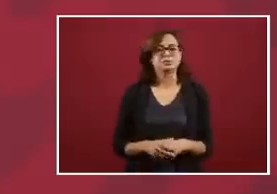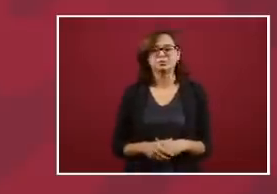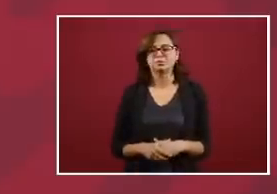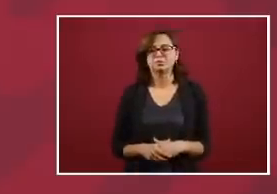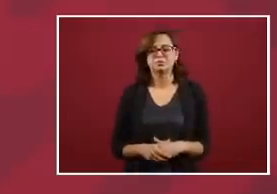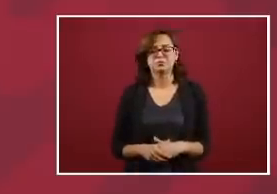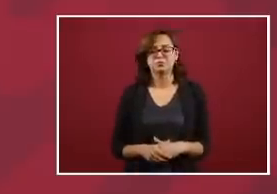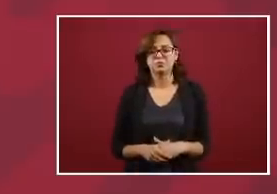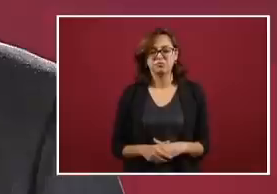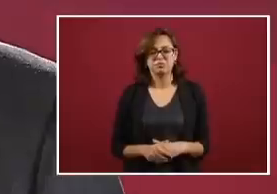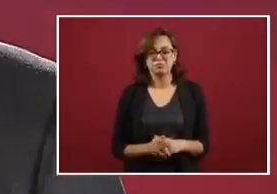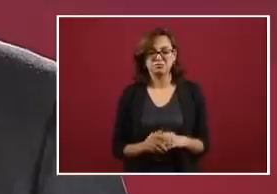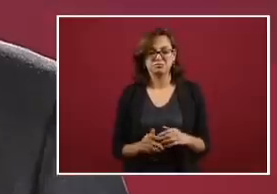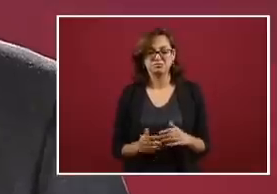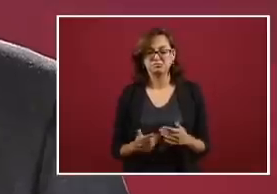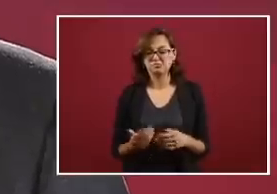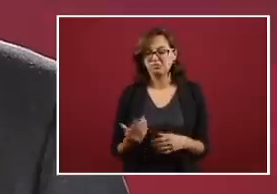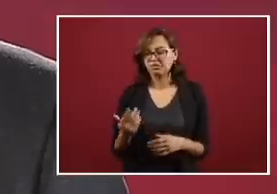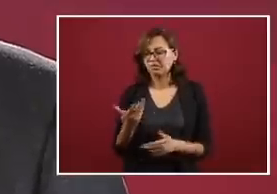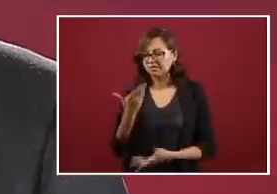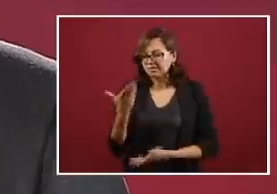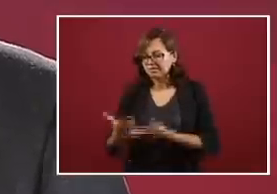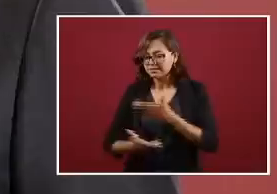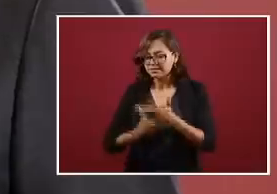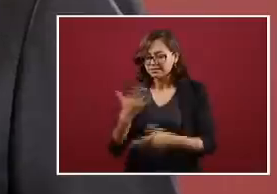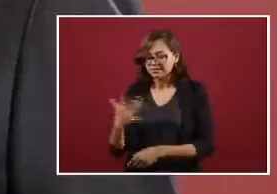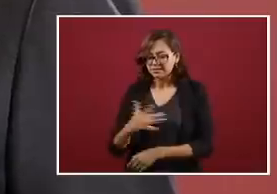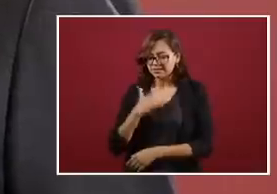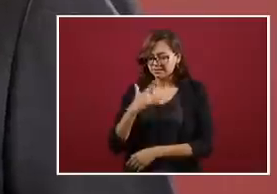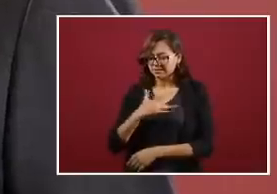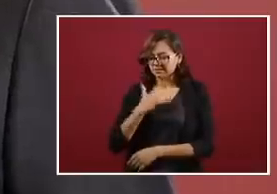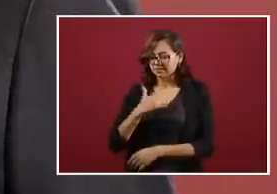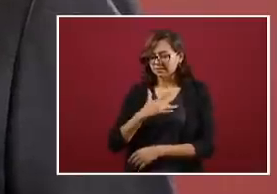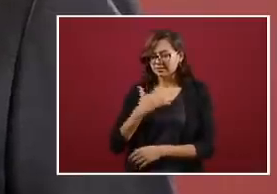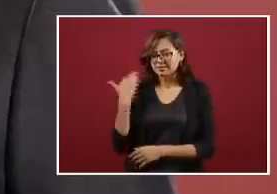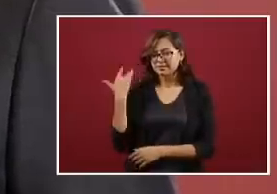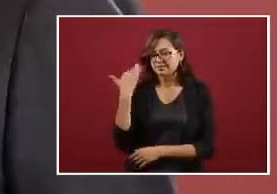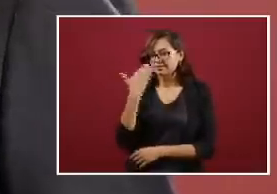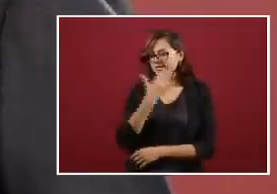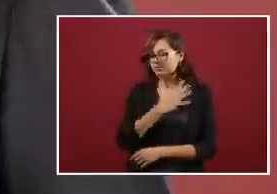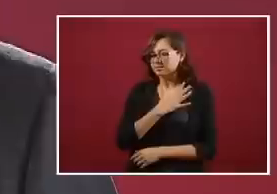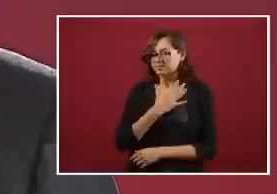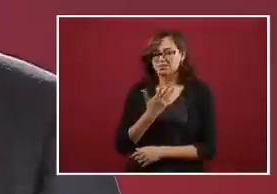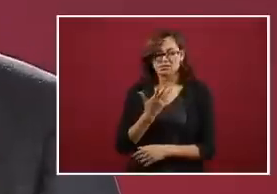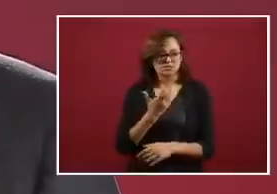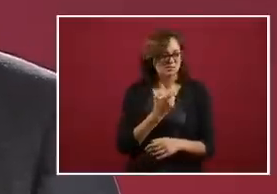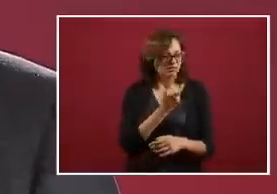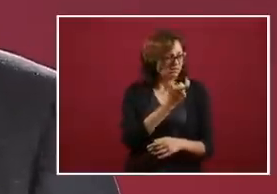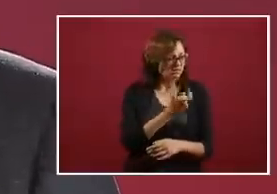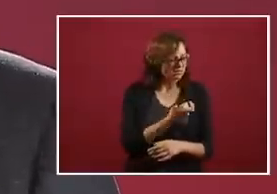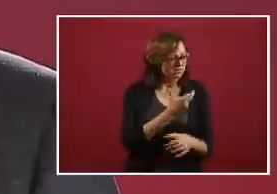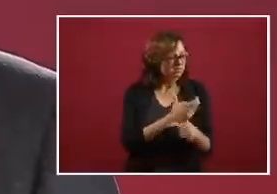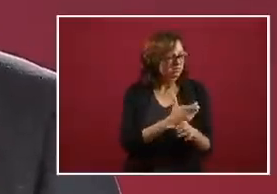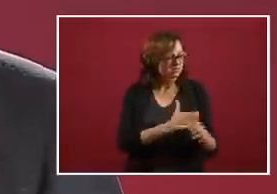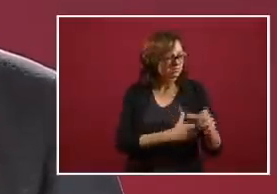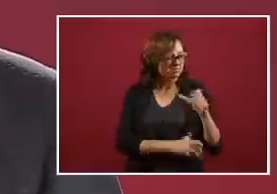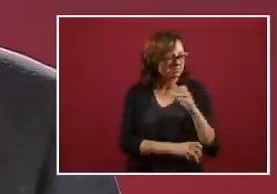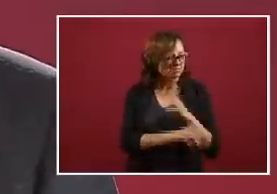No hay dinero, no hay bien material, no hay nada